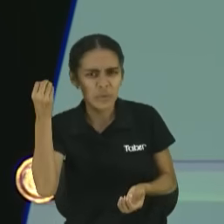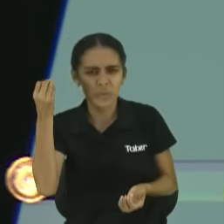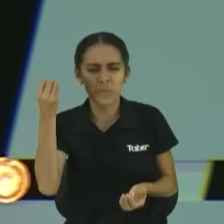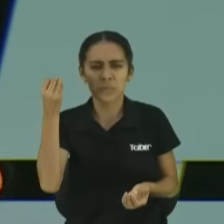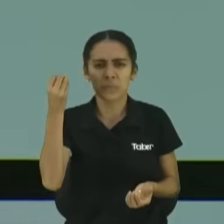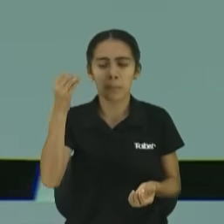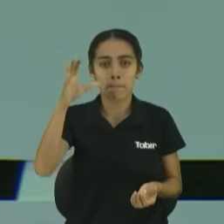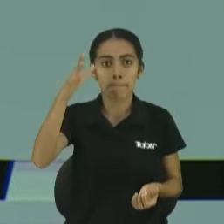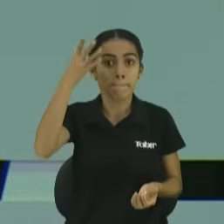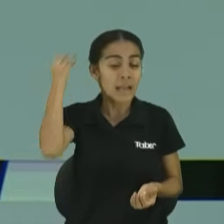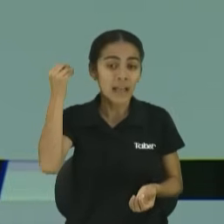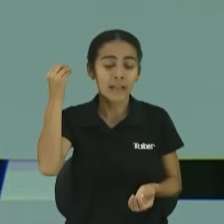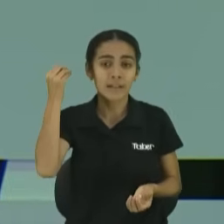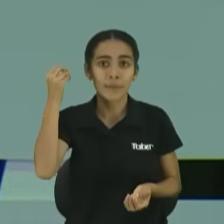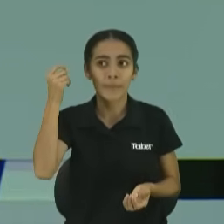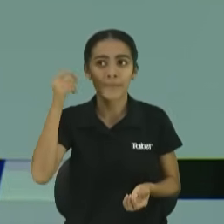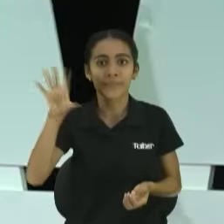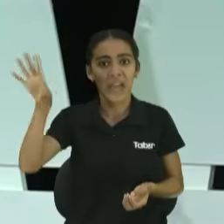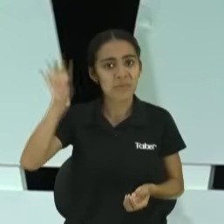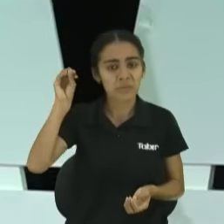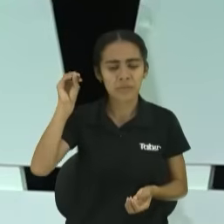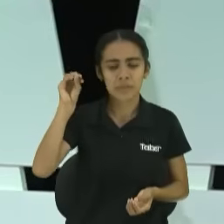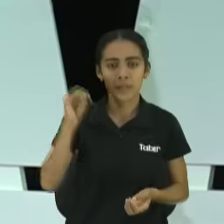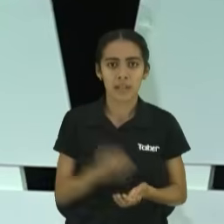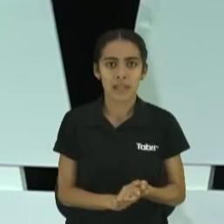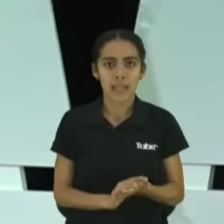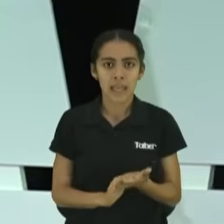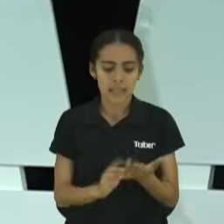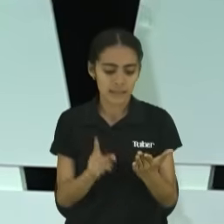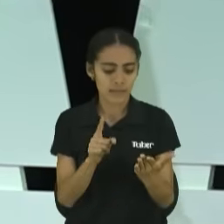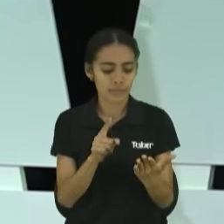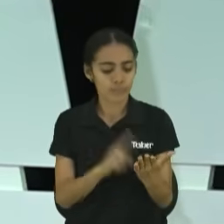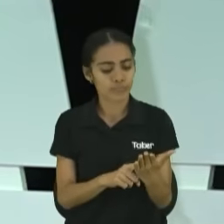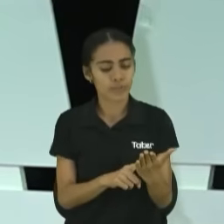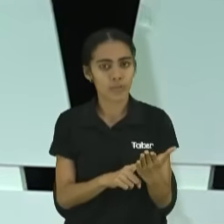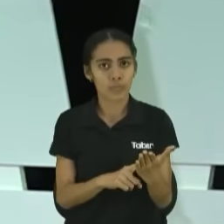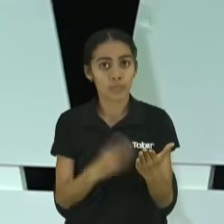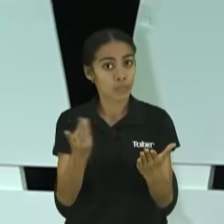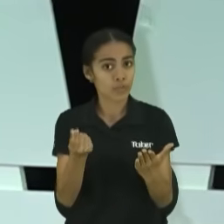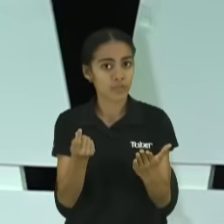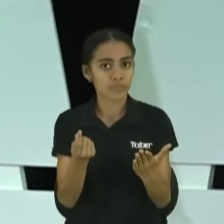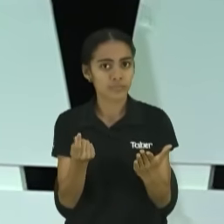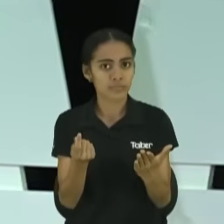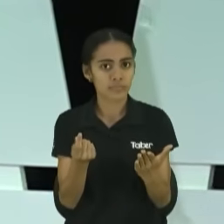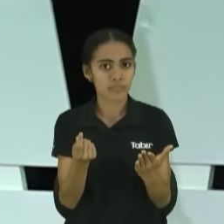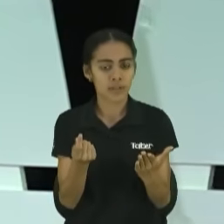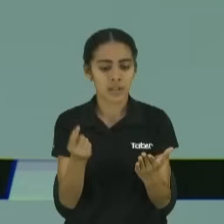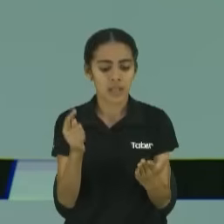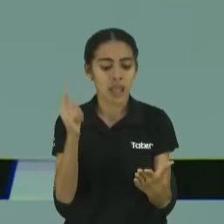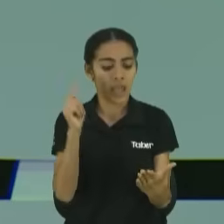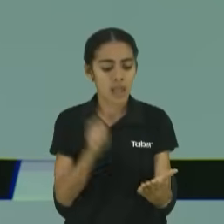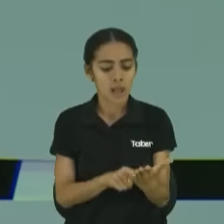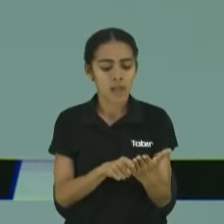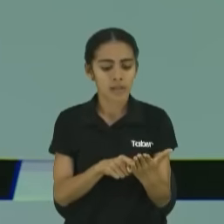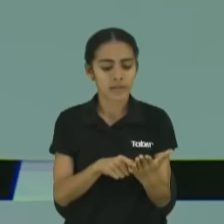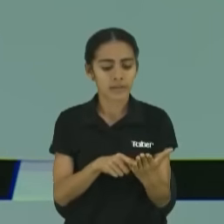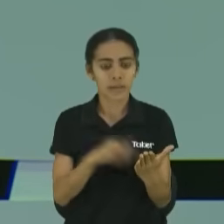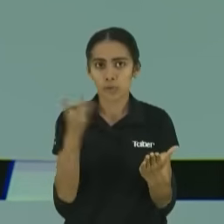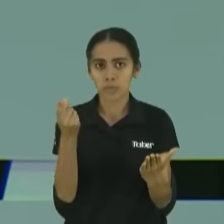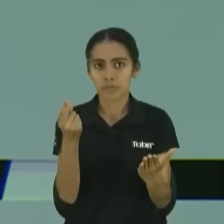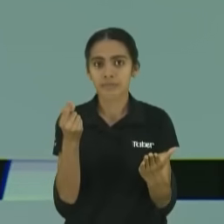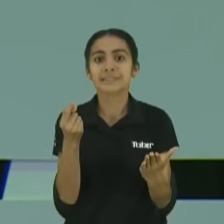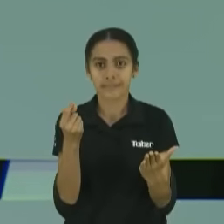blanca. Y me decía: ¿está el número en este cartón? No. ¿Está el número en este cartón?